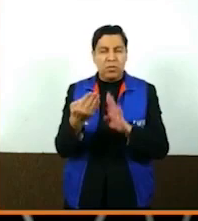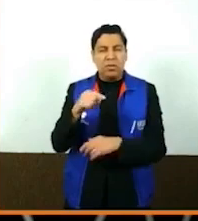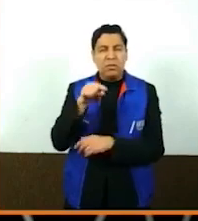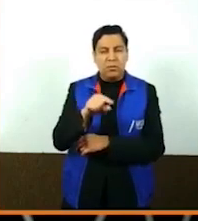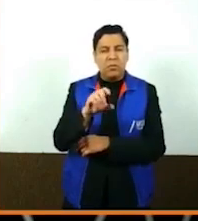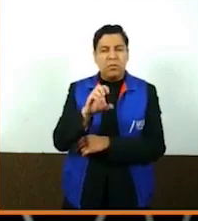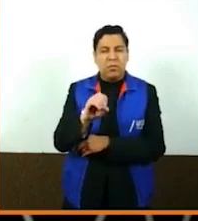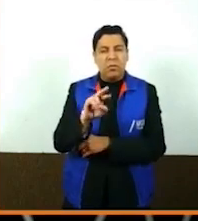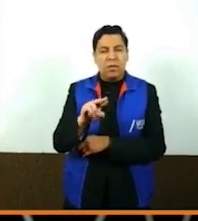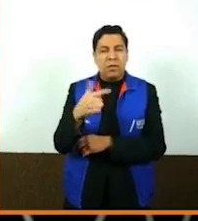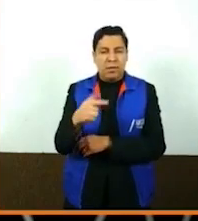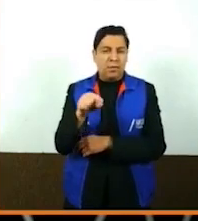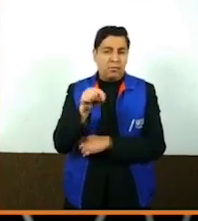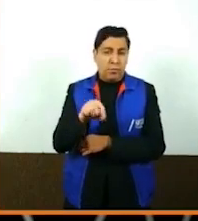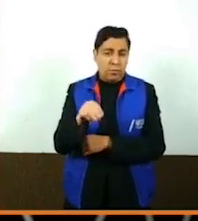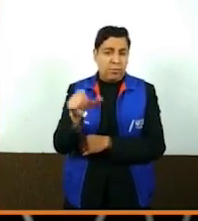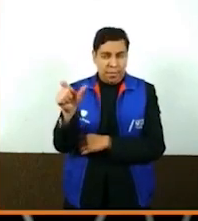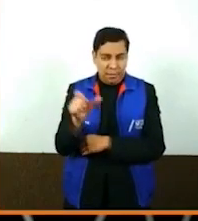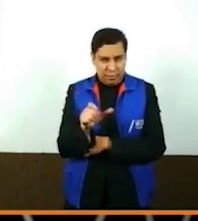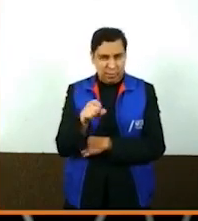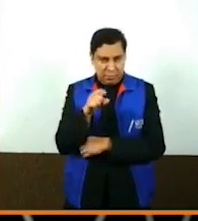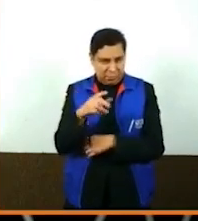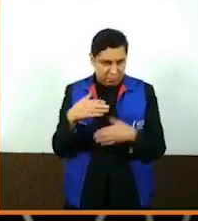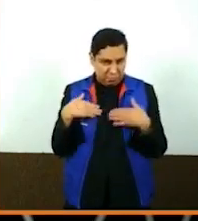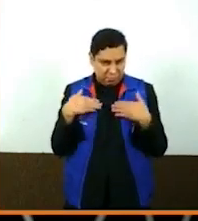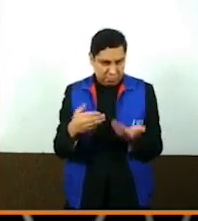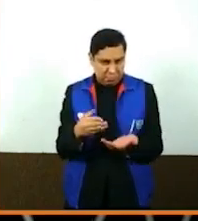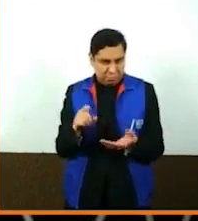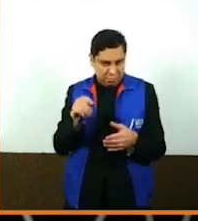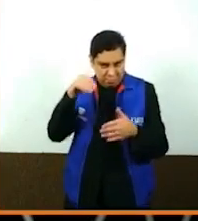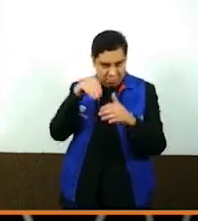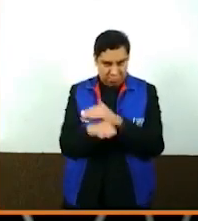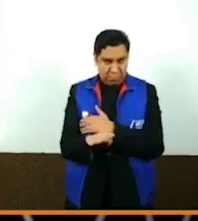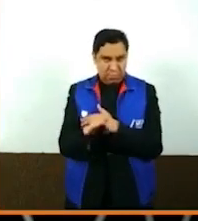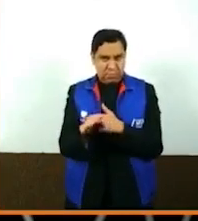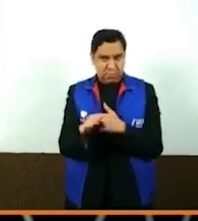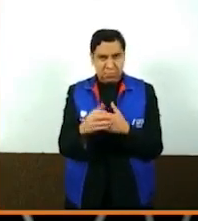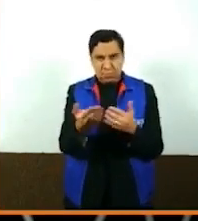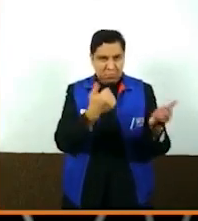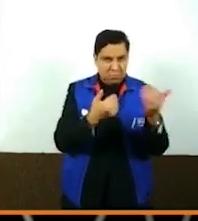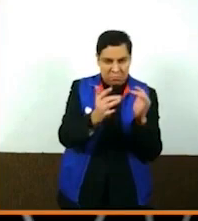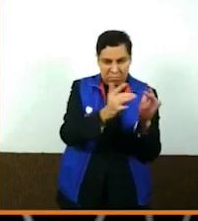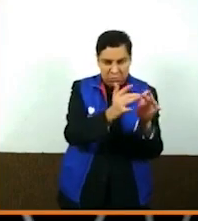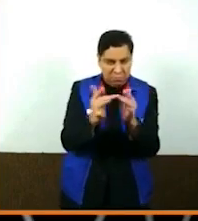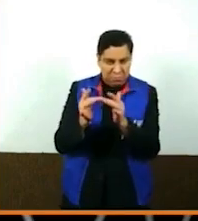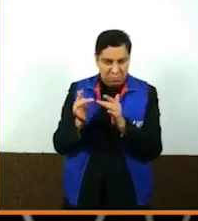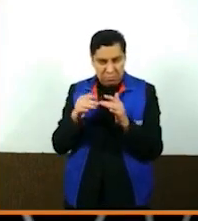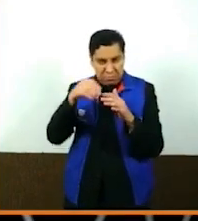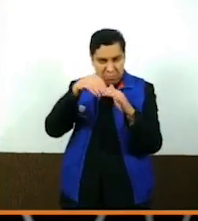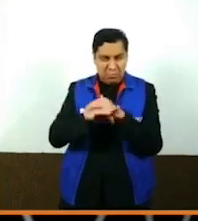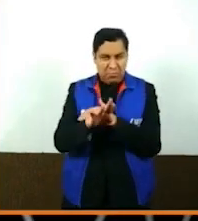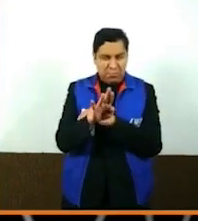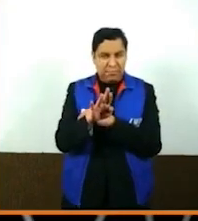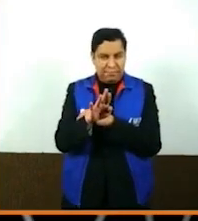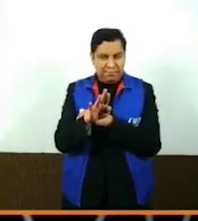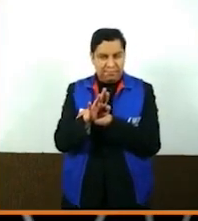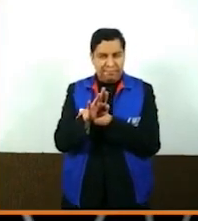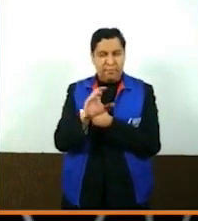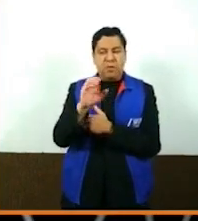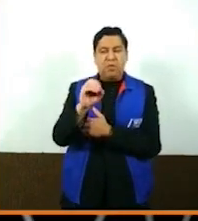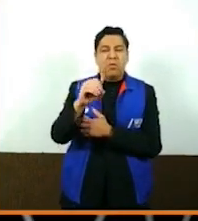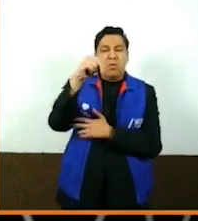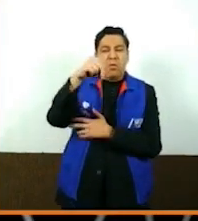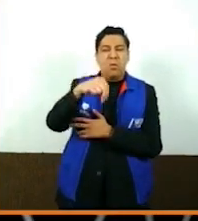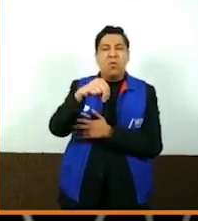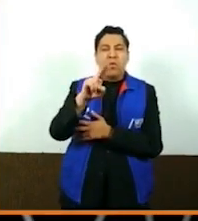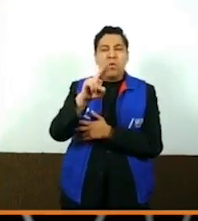odsmx.pactomundial.org.mx. Precisamente para que todas las empresas de México puedan ir sumando las acciones que están elaborando a favor de los Objetivos de